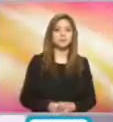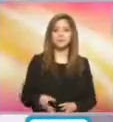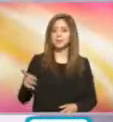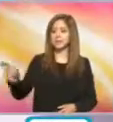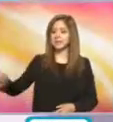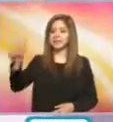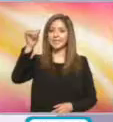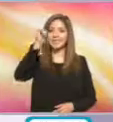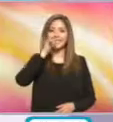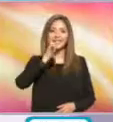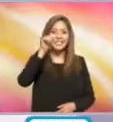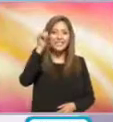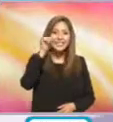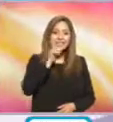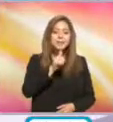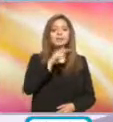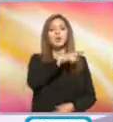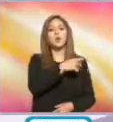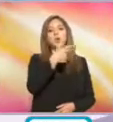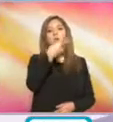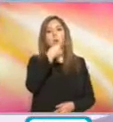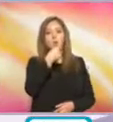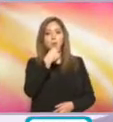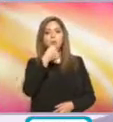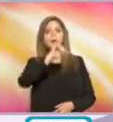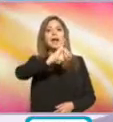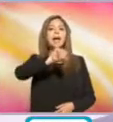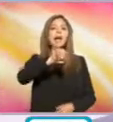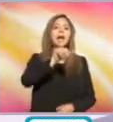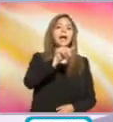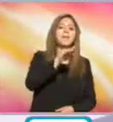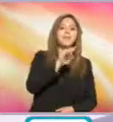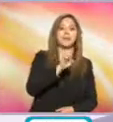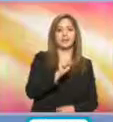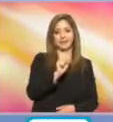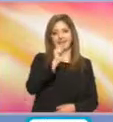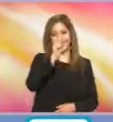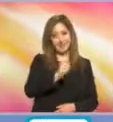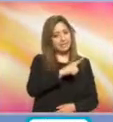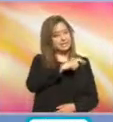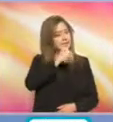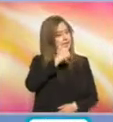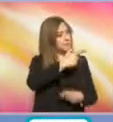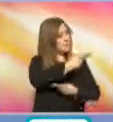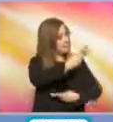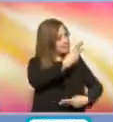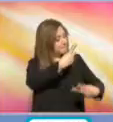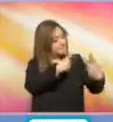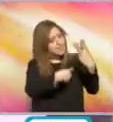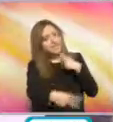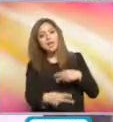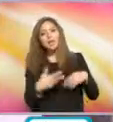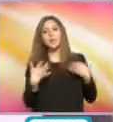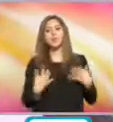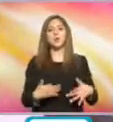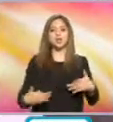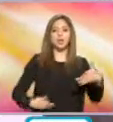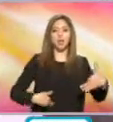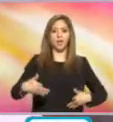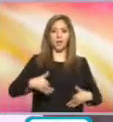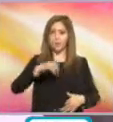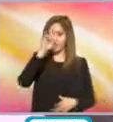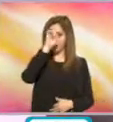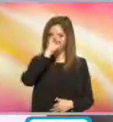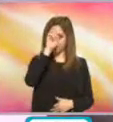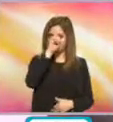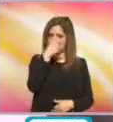como siempre, nuestro crítico James. Tú siempre vienes con opciones increíbles de teatro y en esta ocasión con opciones